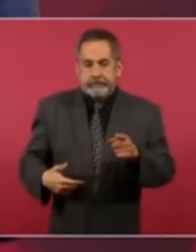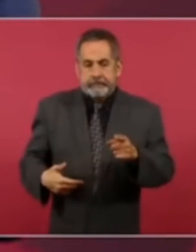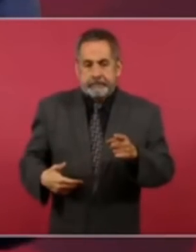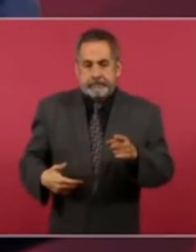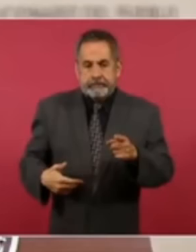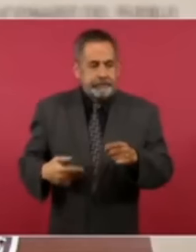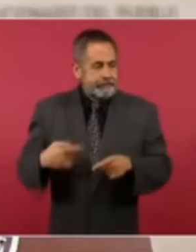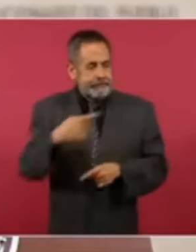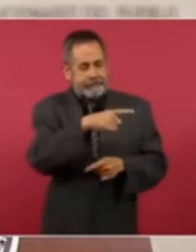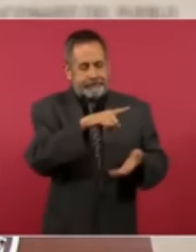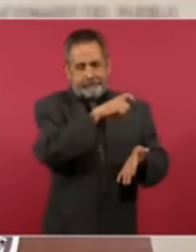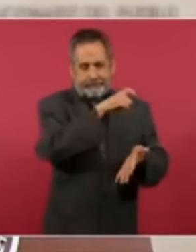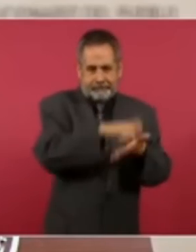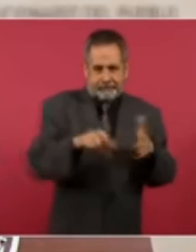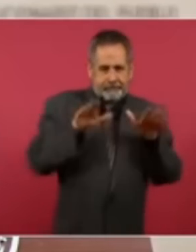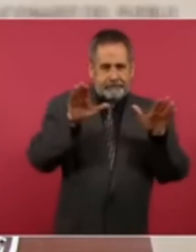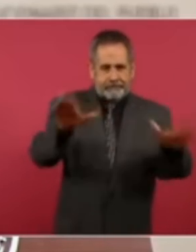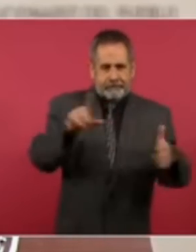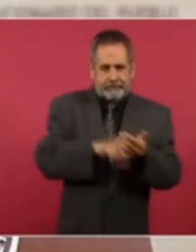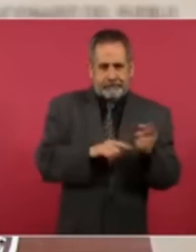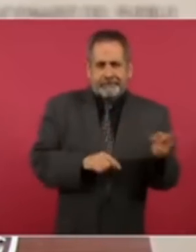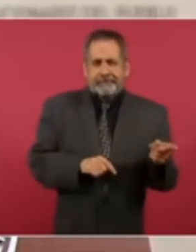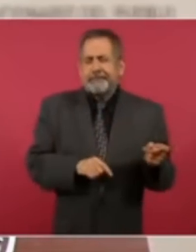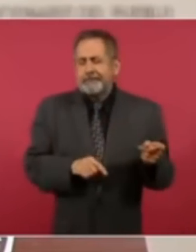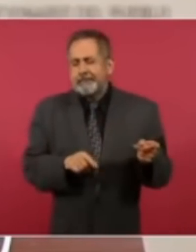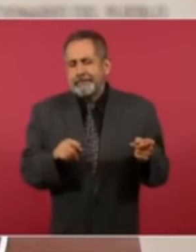que compró el avión de